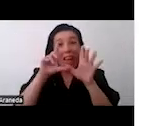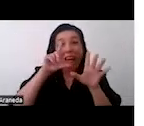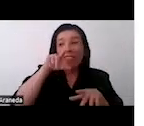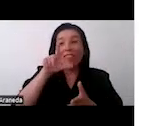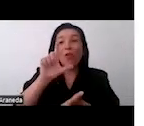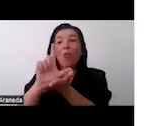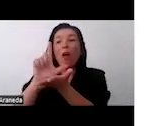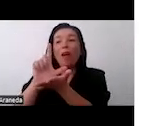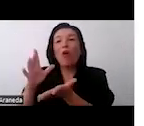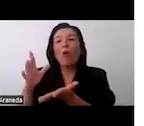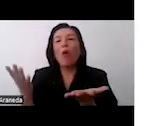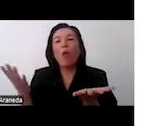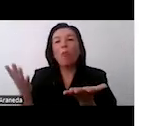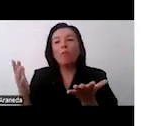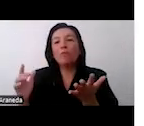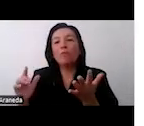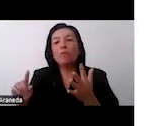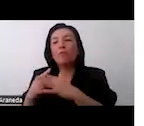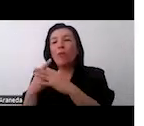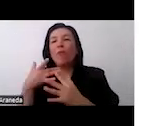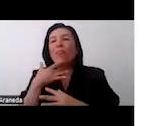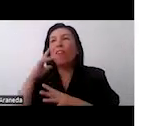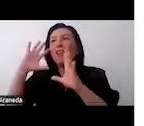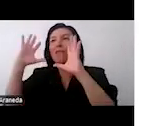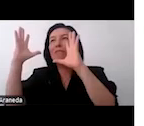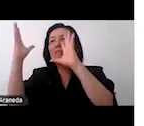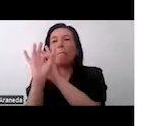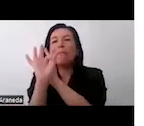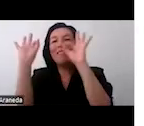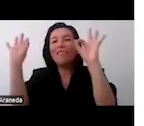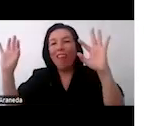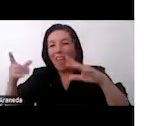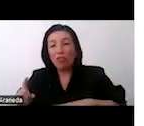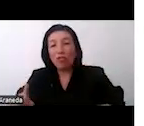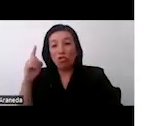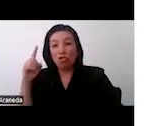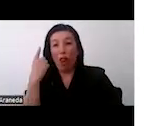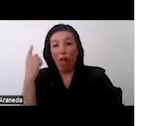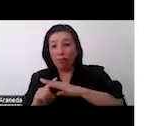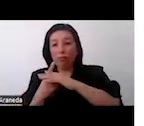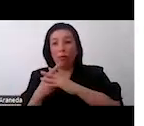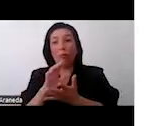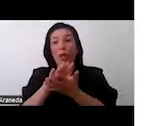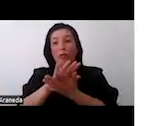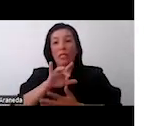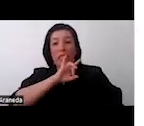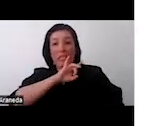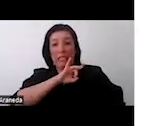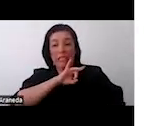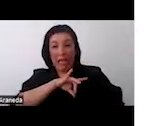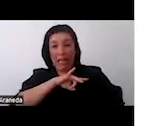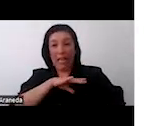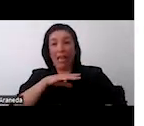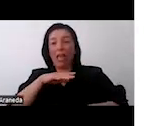en realidad son endémicas de un ecosistema en particular. Chile es una isla. Nosotros